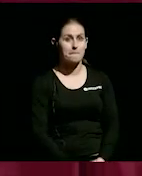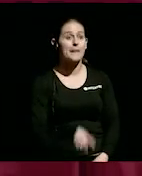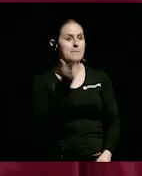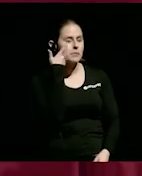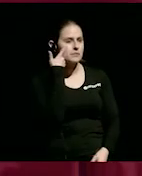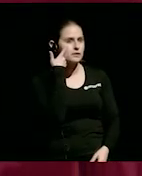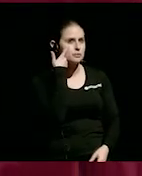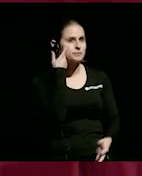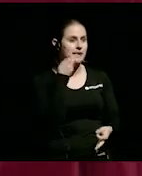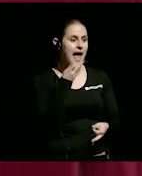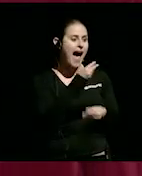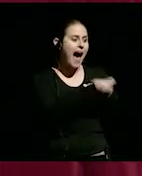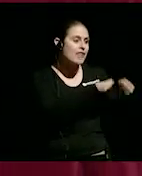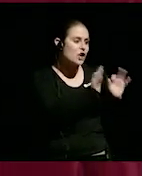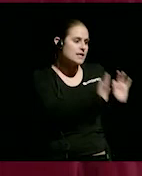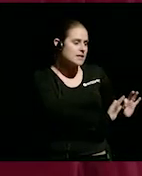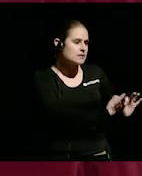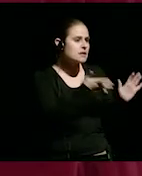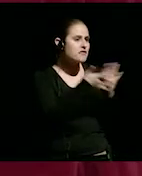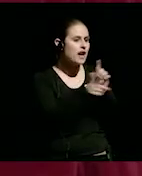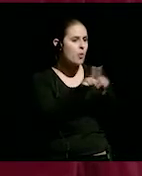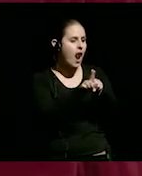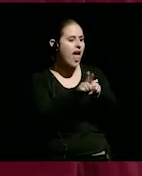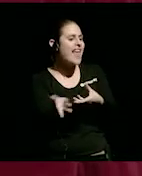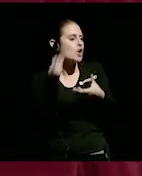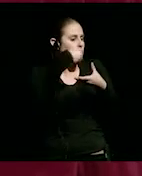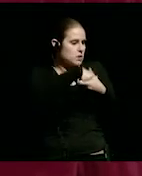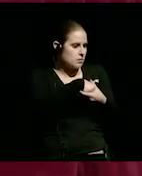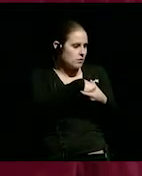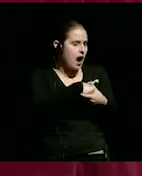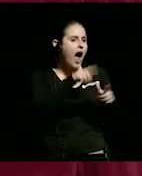que hacerlo así es más inclusivo y la gente nos ha preguntado.